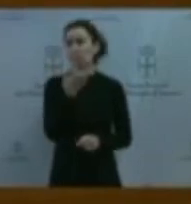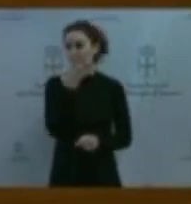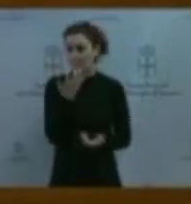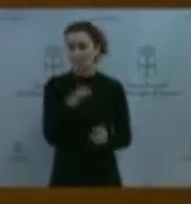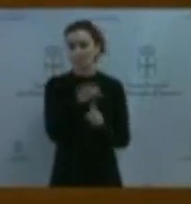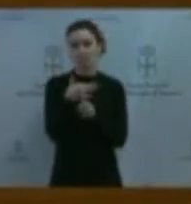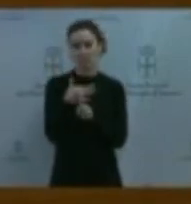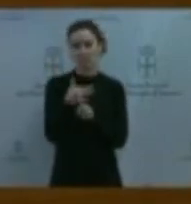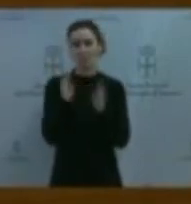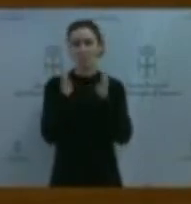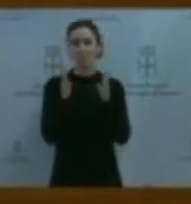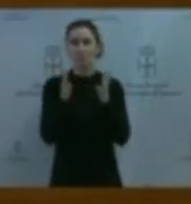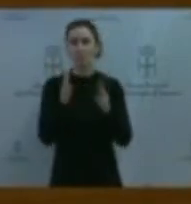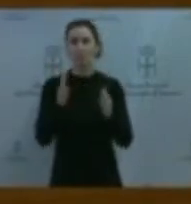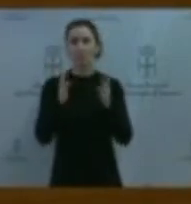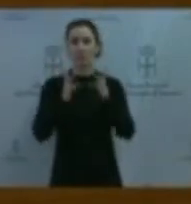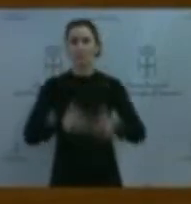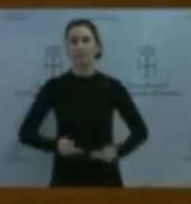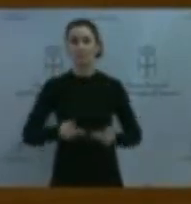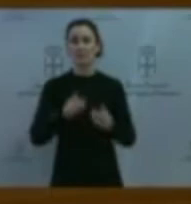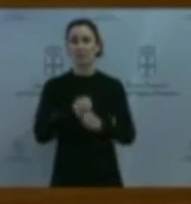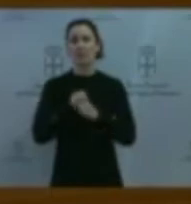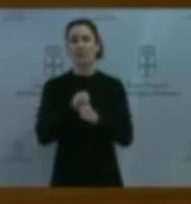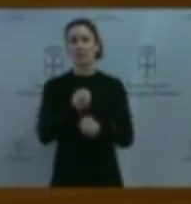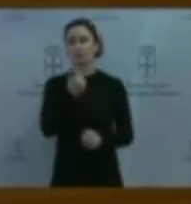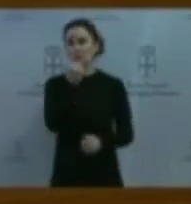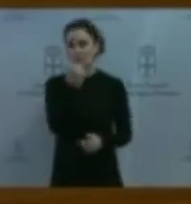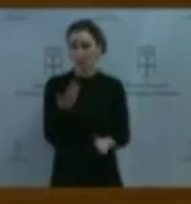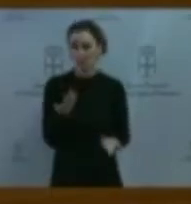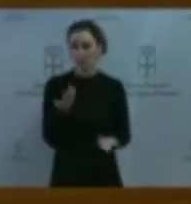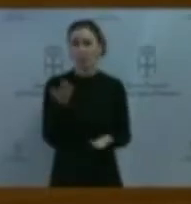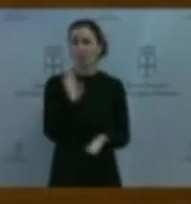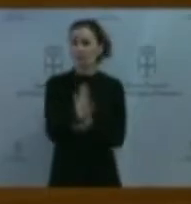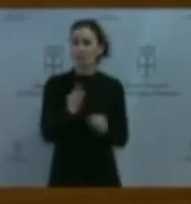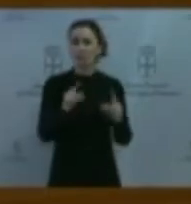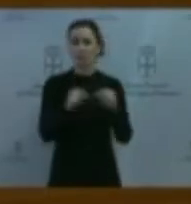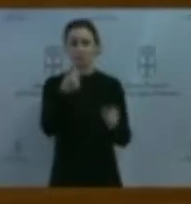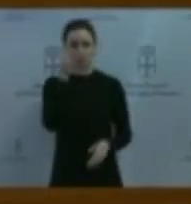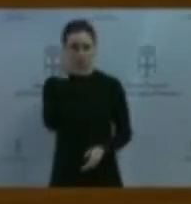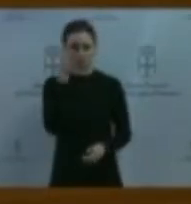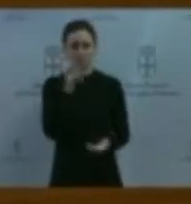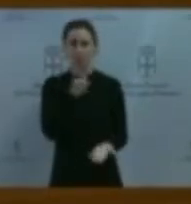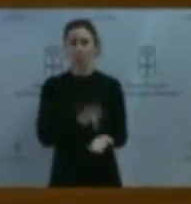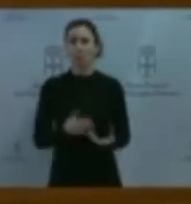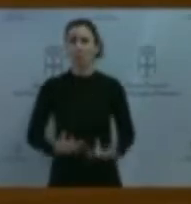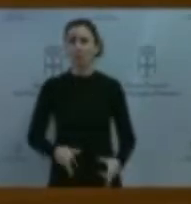Liberbank, otro representante de los asturianos y asturianas, en un momento clave de fusión de la entidad, por decirlo,